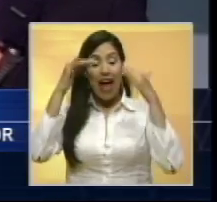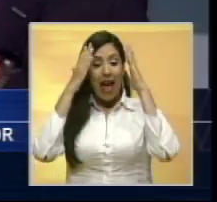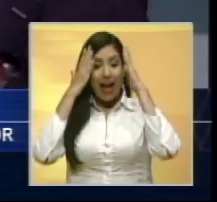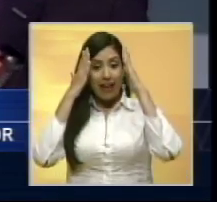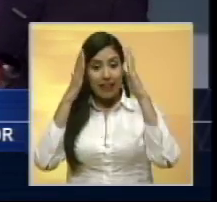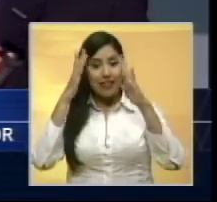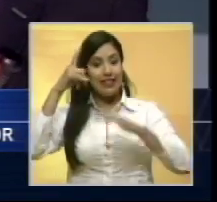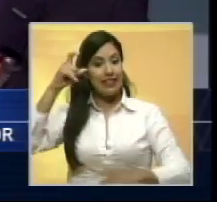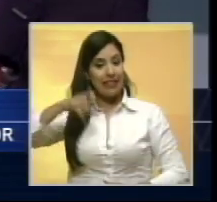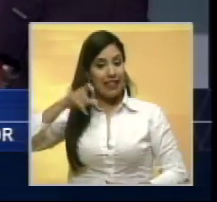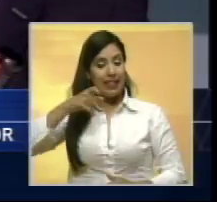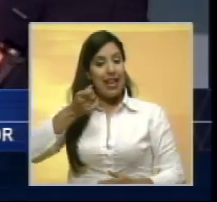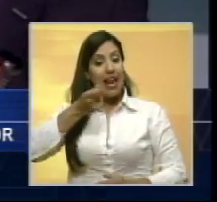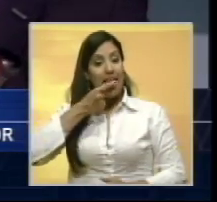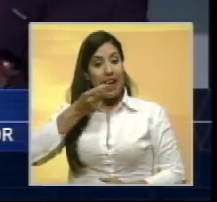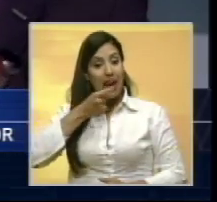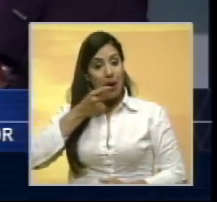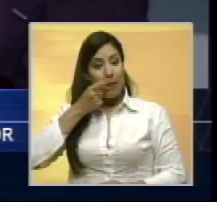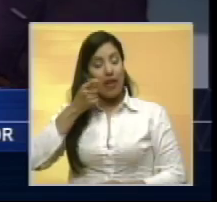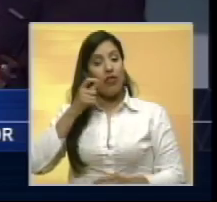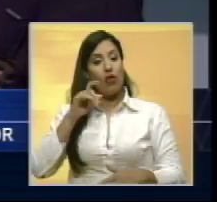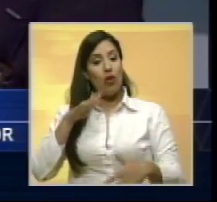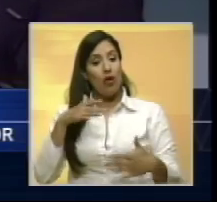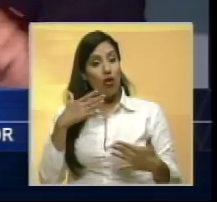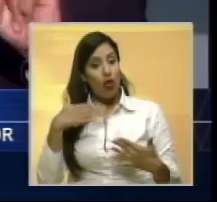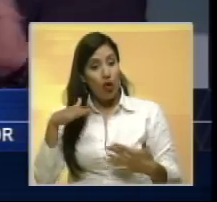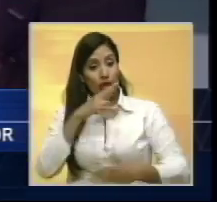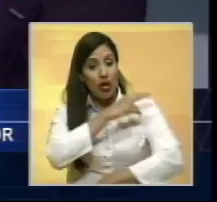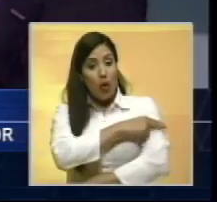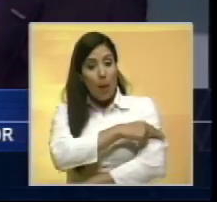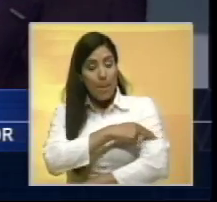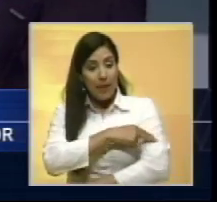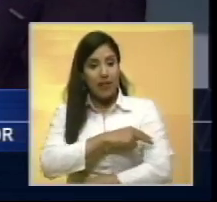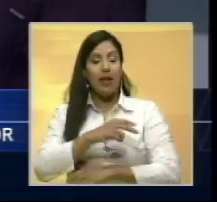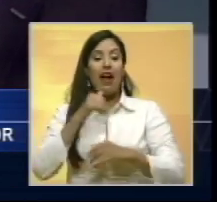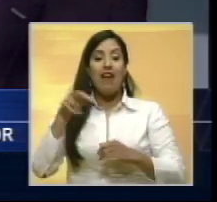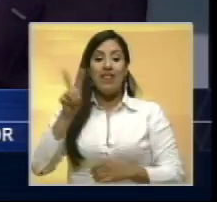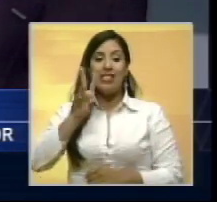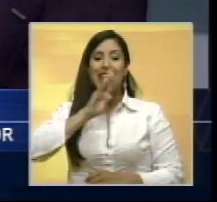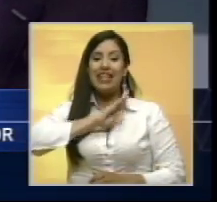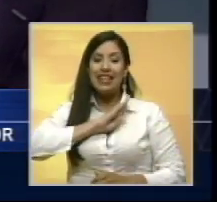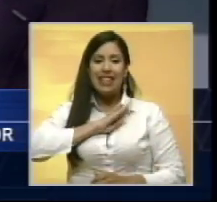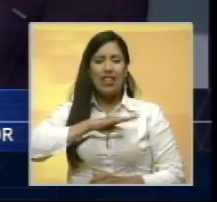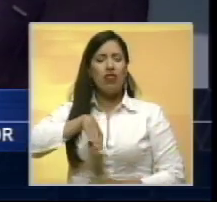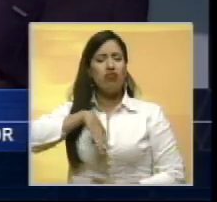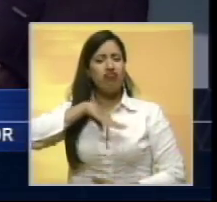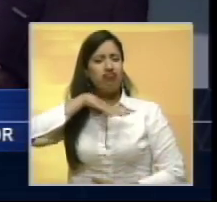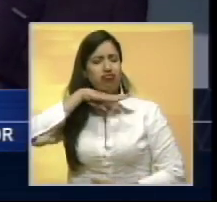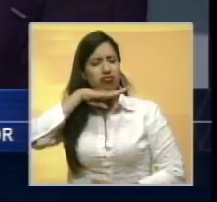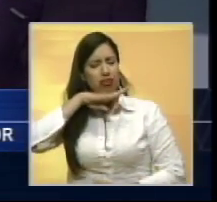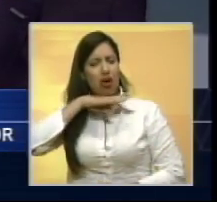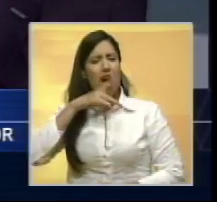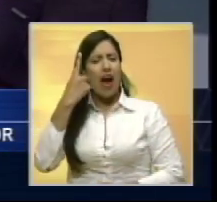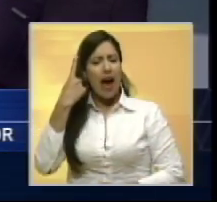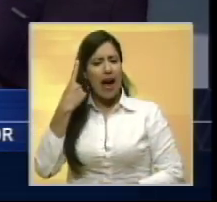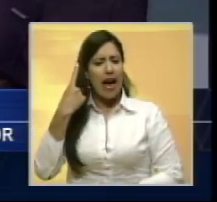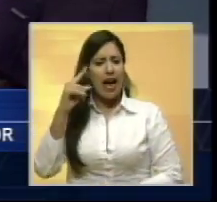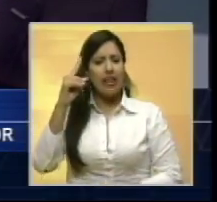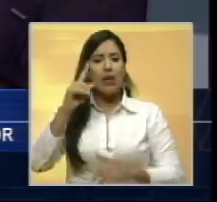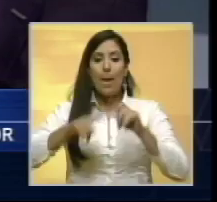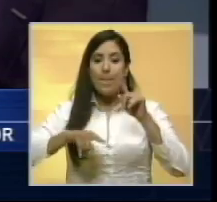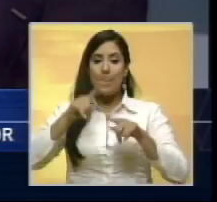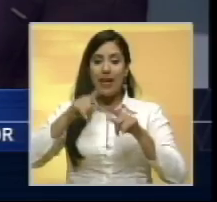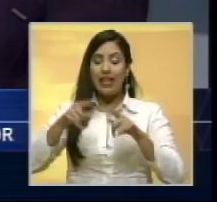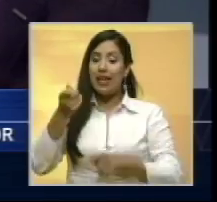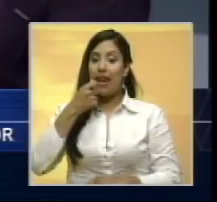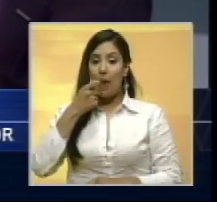atendiendo las necesidades de medicamentos y la dotación de medicamentos en los hospitales. Venezuela tiene una gran capacidad instalada de producción